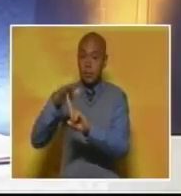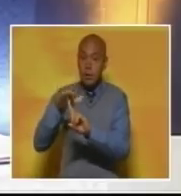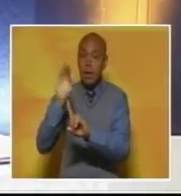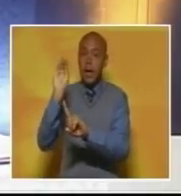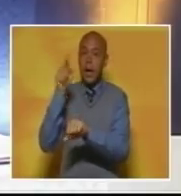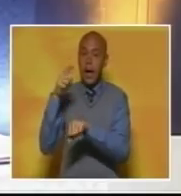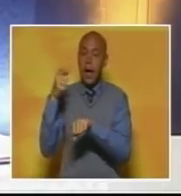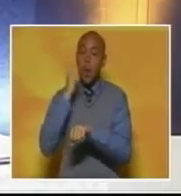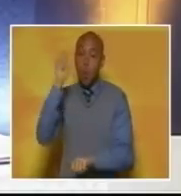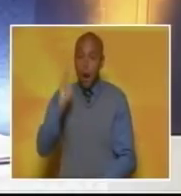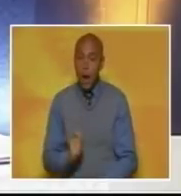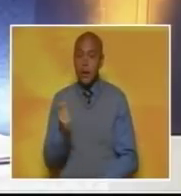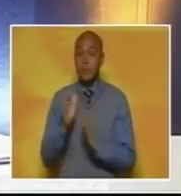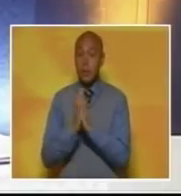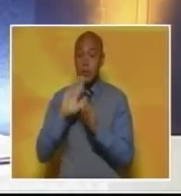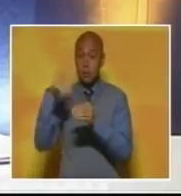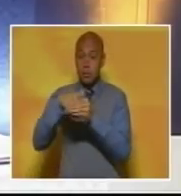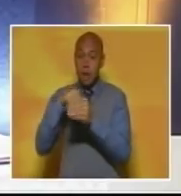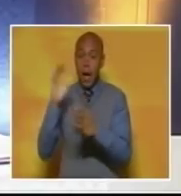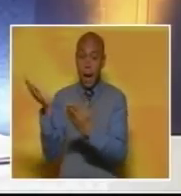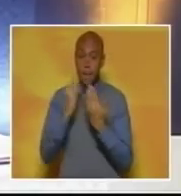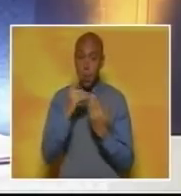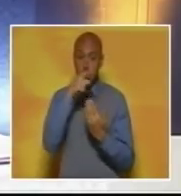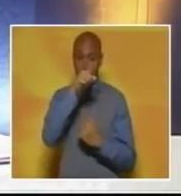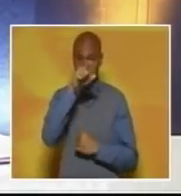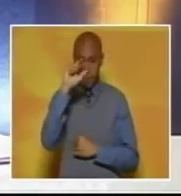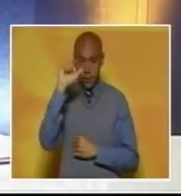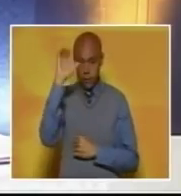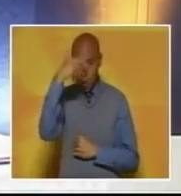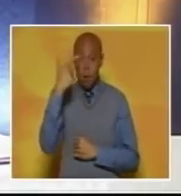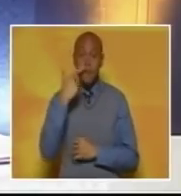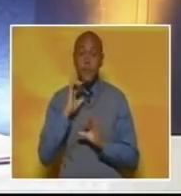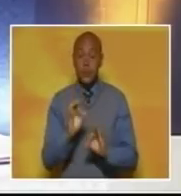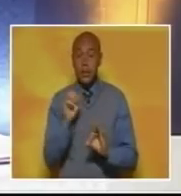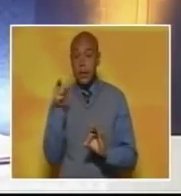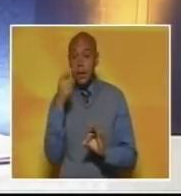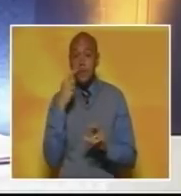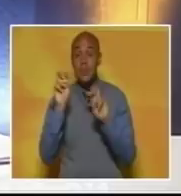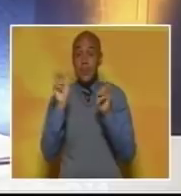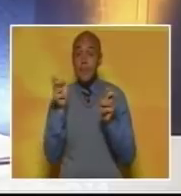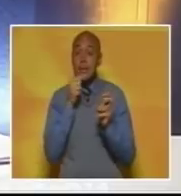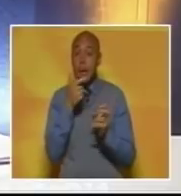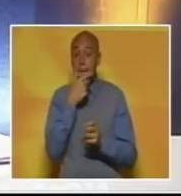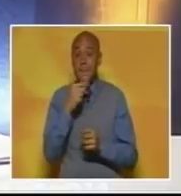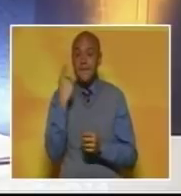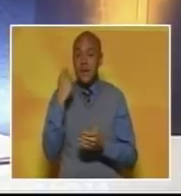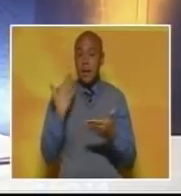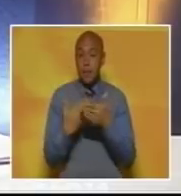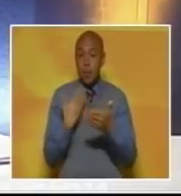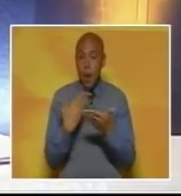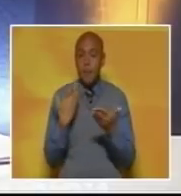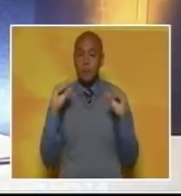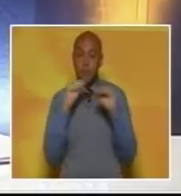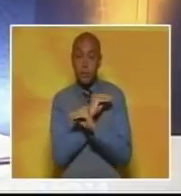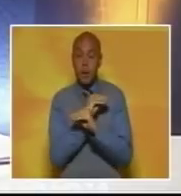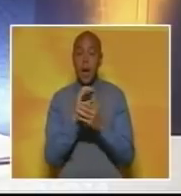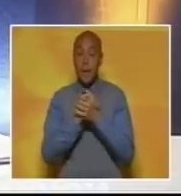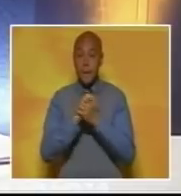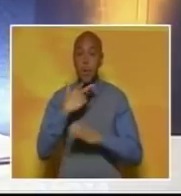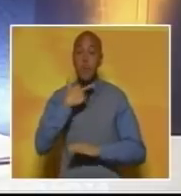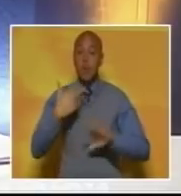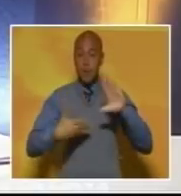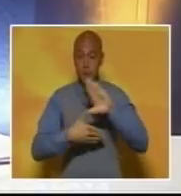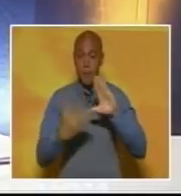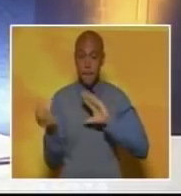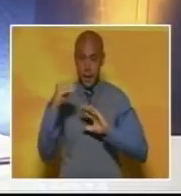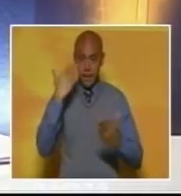elecciones de 2020. Sin embargo, la defensa del mandatario asegura que los cargos serán desestimados por la falta de pruebas. Bricio Segovia, de La Voz de América,